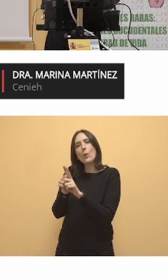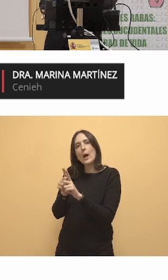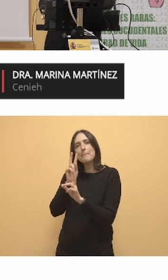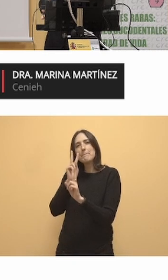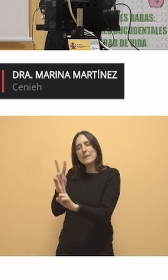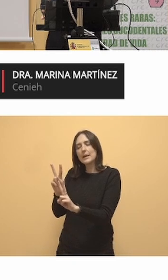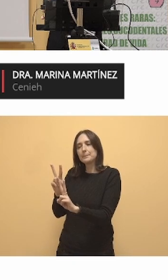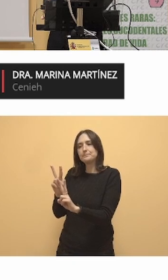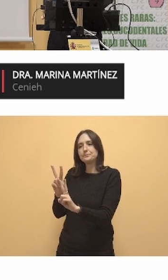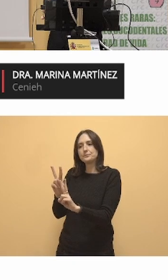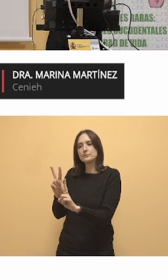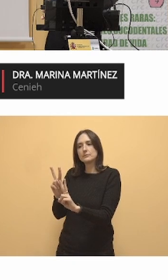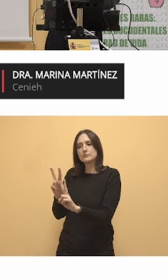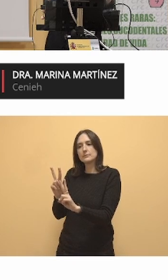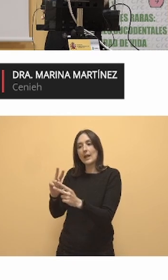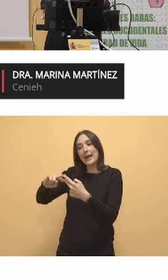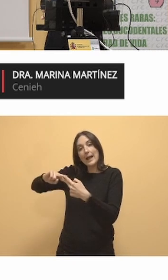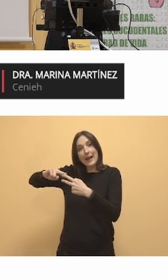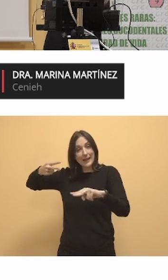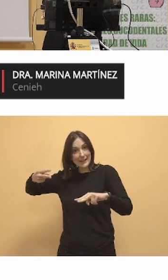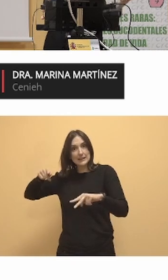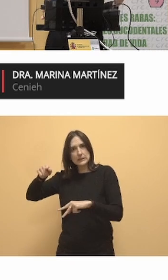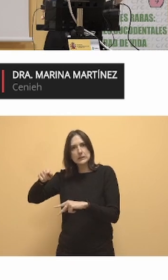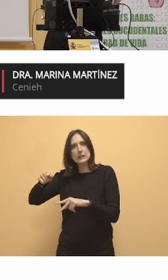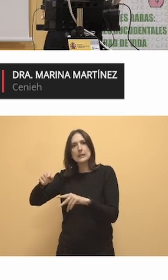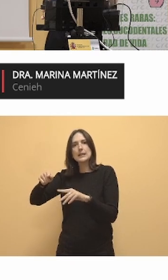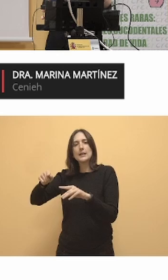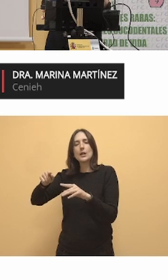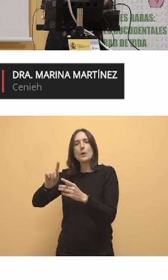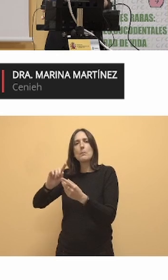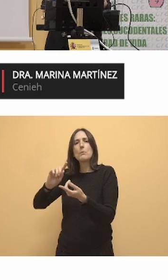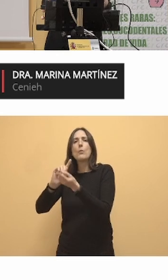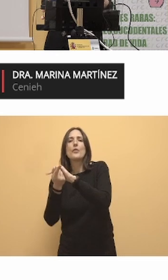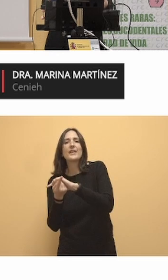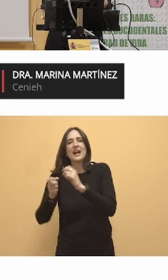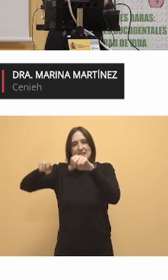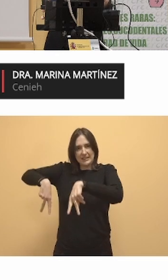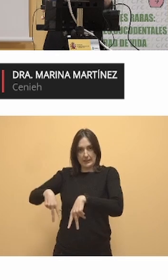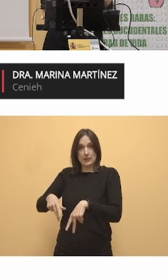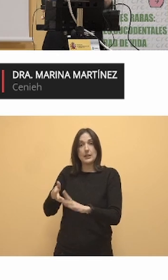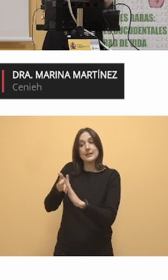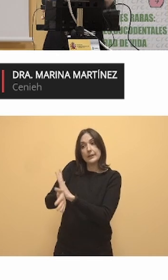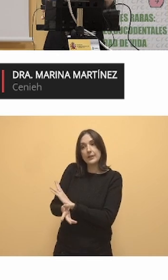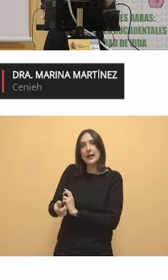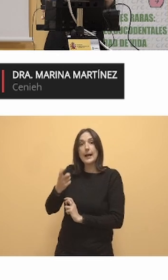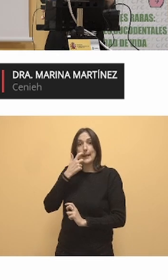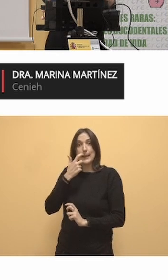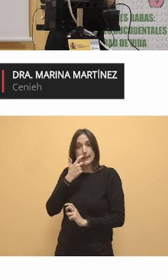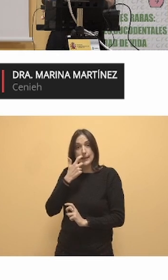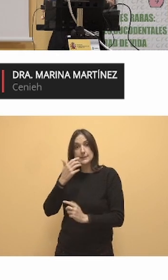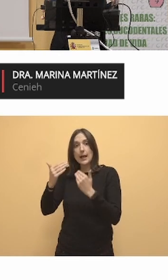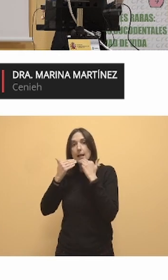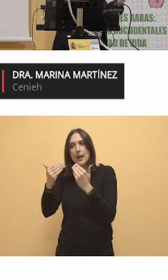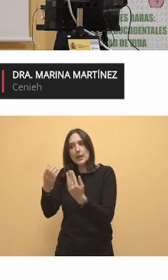expresión de la señal genética inalterada. Eso permite que podamos, con toda